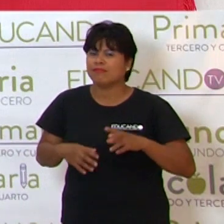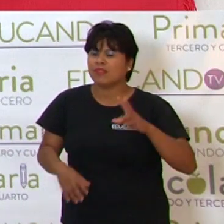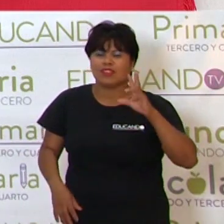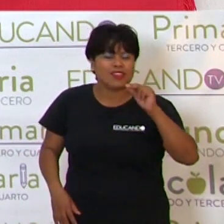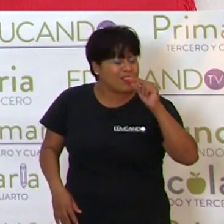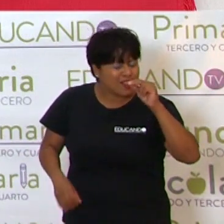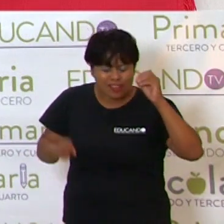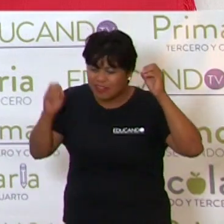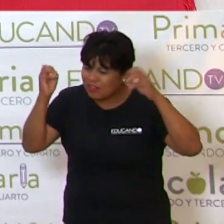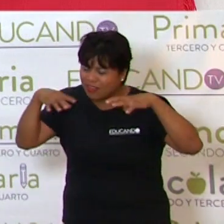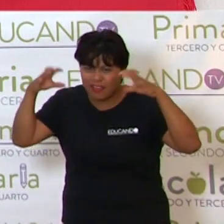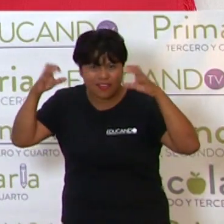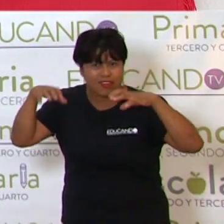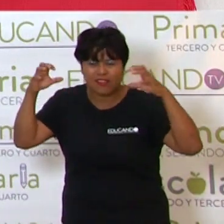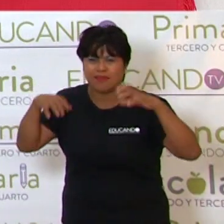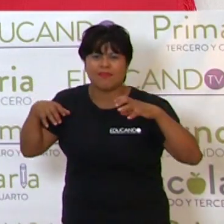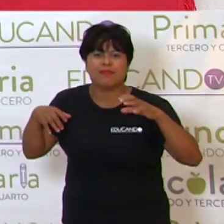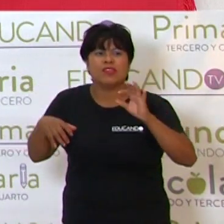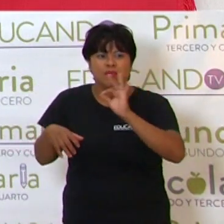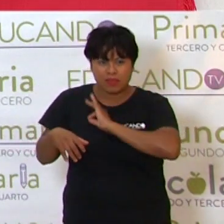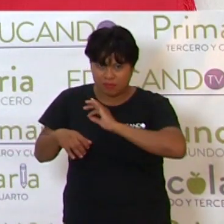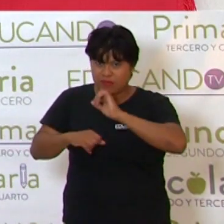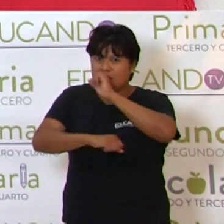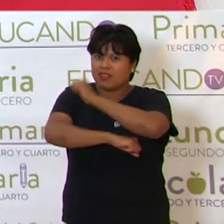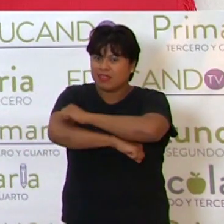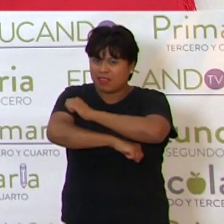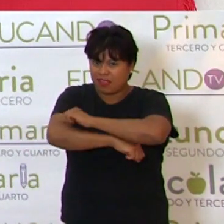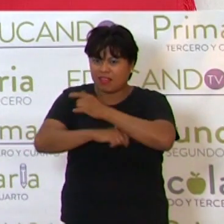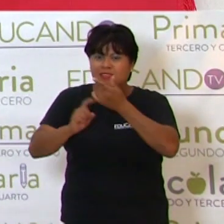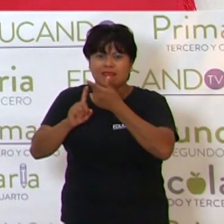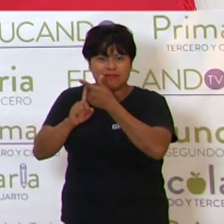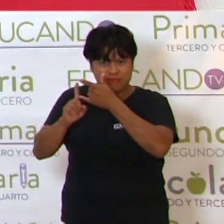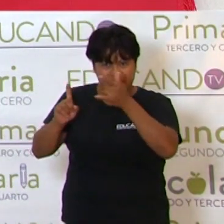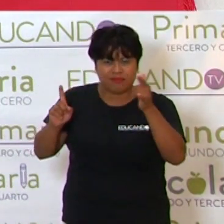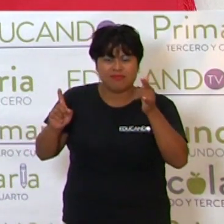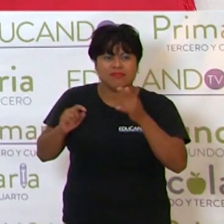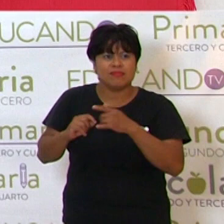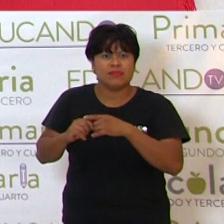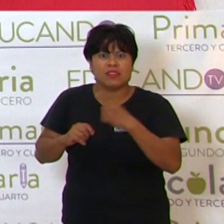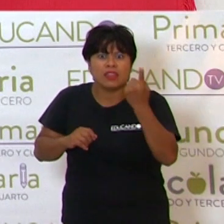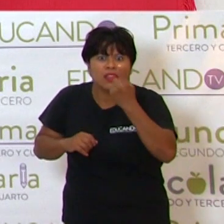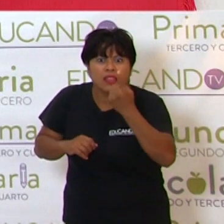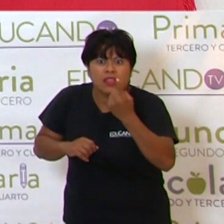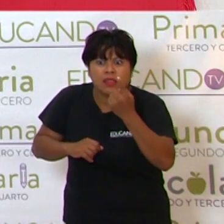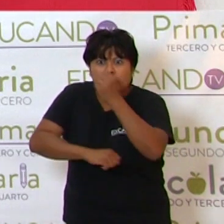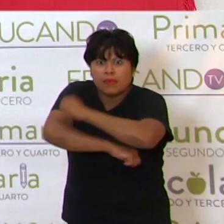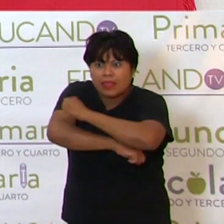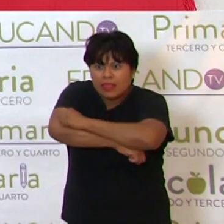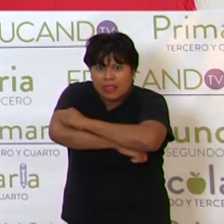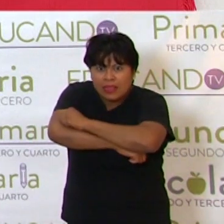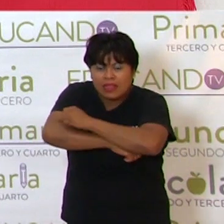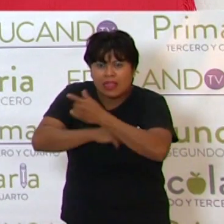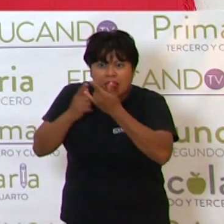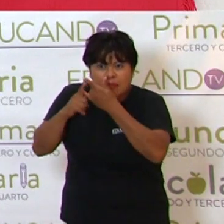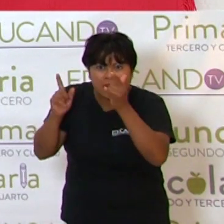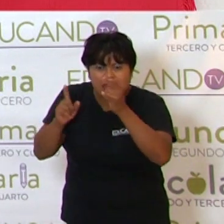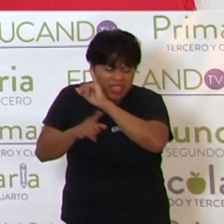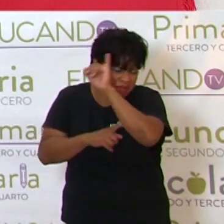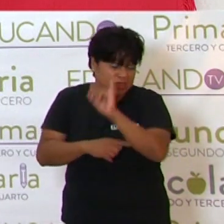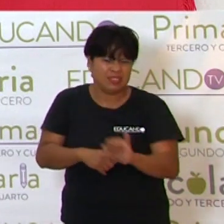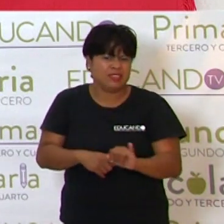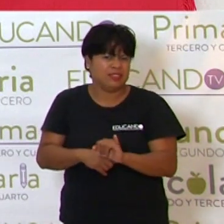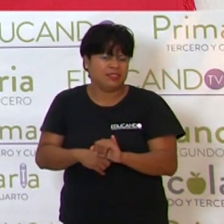No llueve. Podemos abrir la ventana. ¿Qué dices? ¿Abrir la ventana?